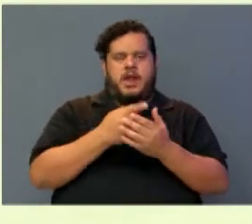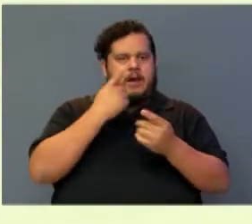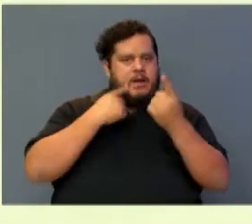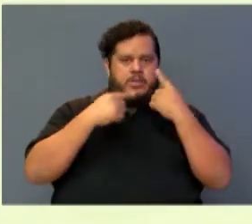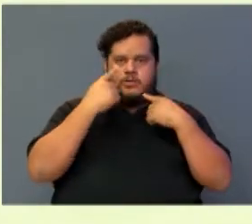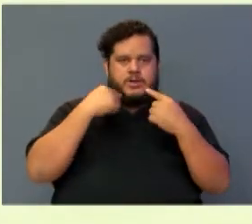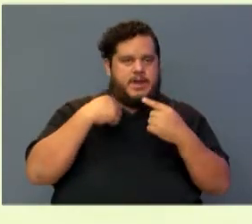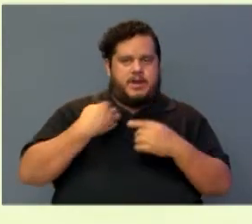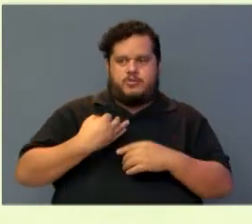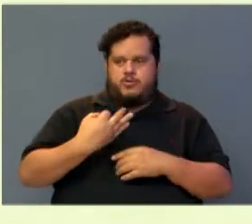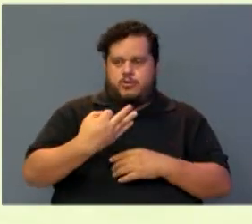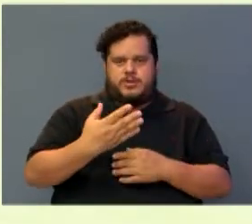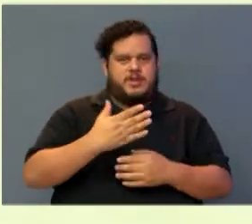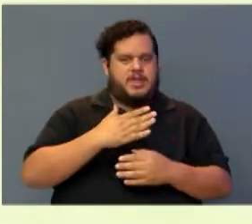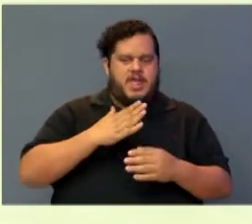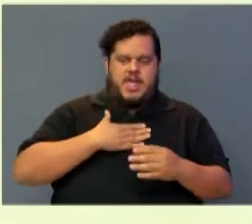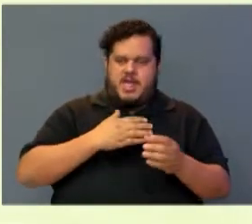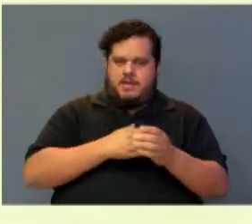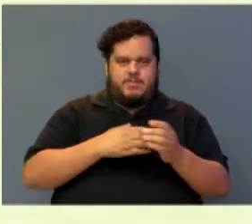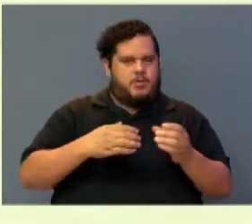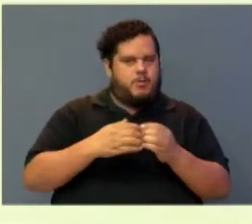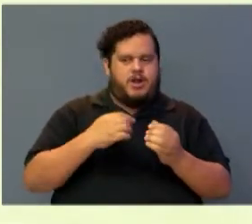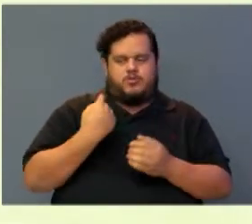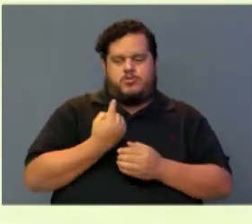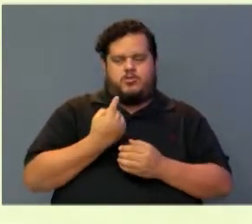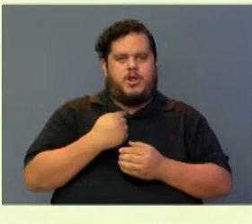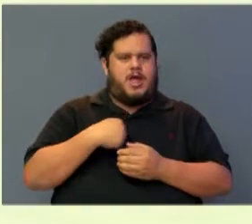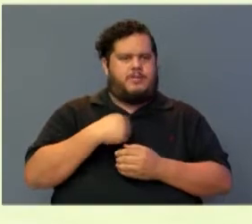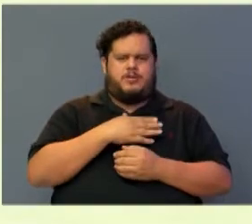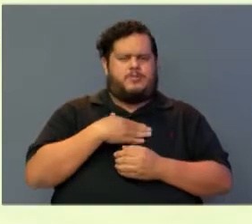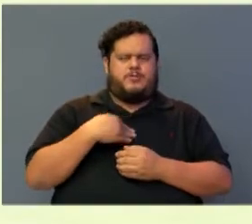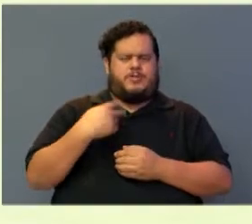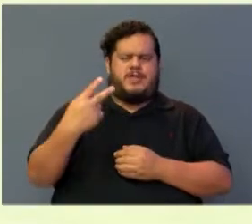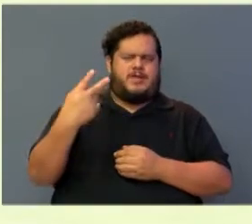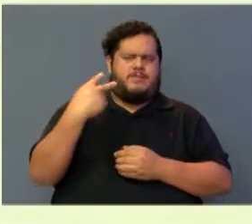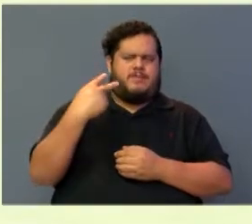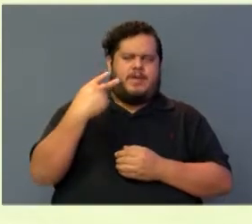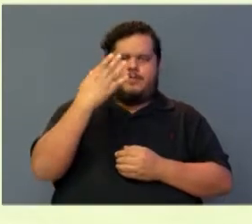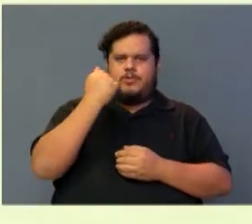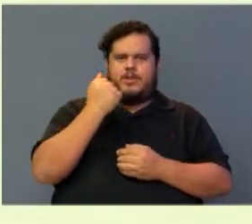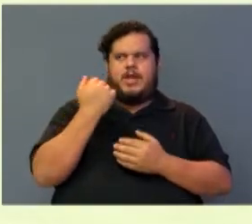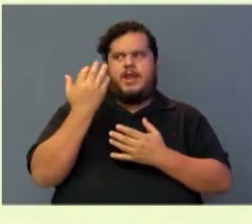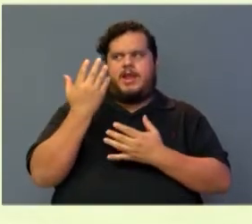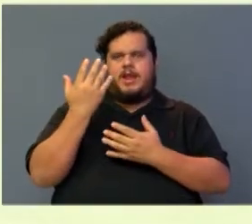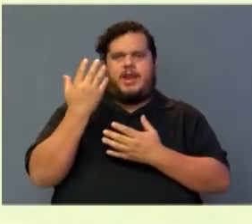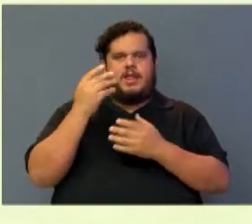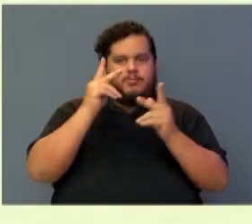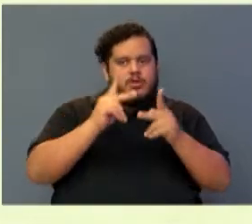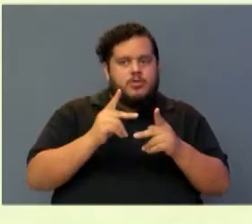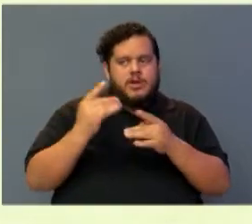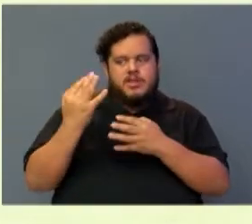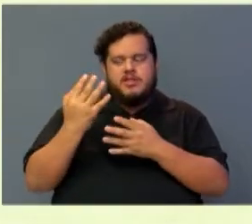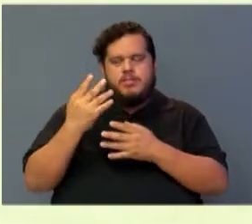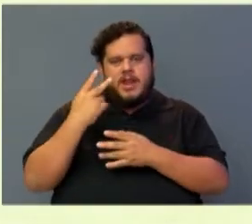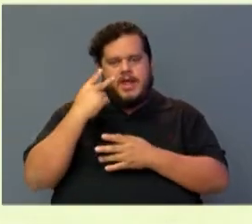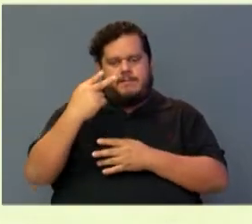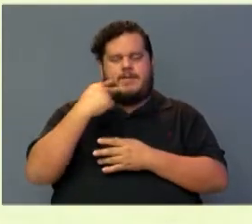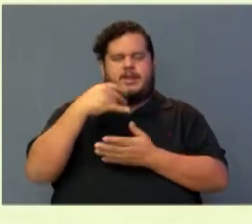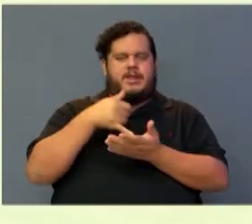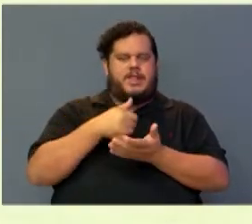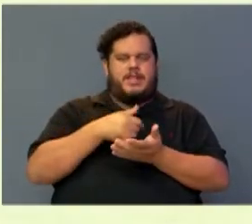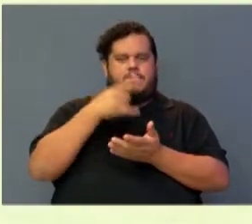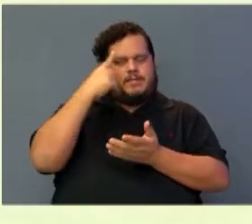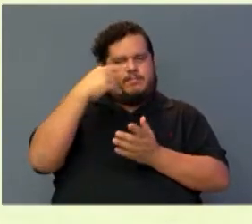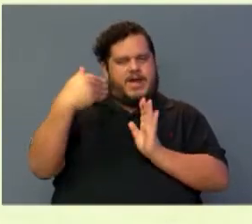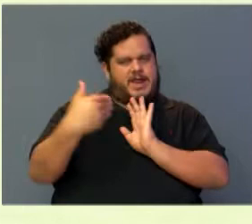días, en mi cuarto, solo, nadie se da cuenta. A mí no me gusta que me vean, porque las personas esperan verte débil para atacarte y yo no soy eso.